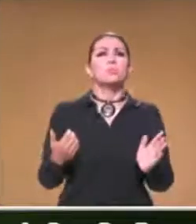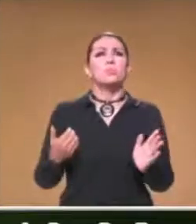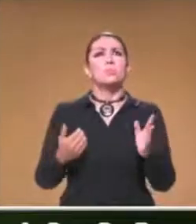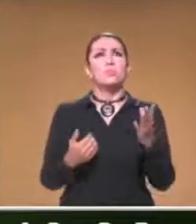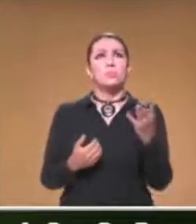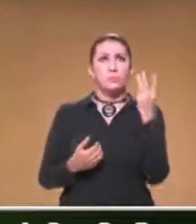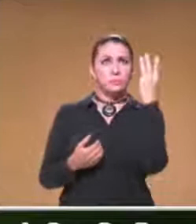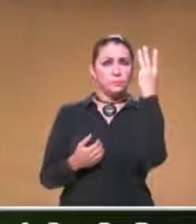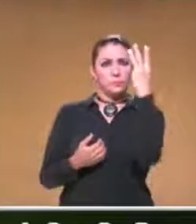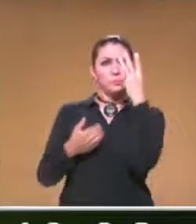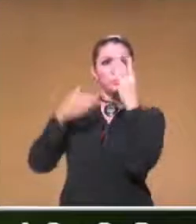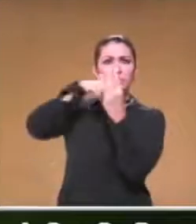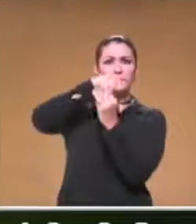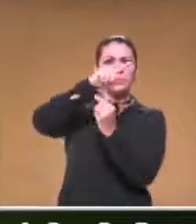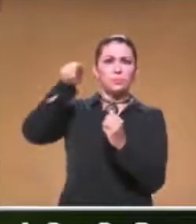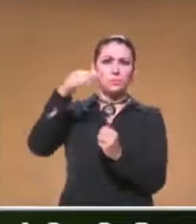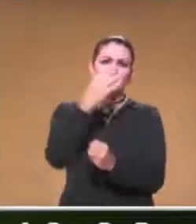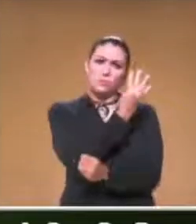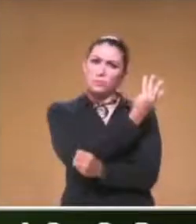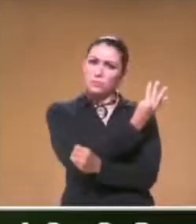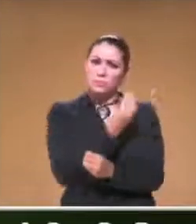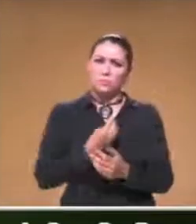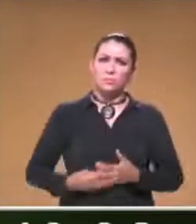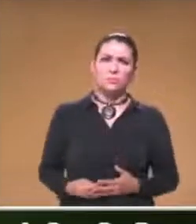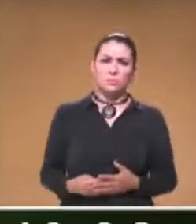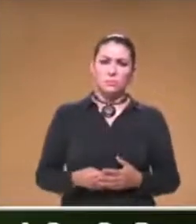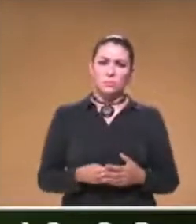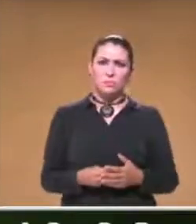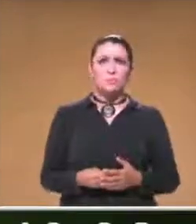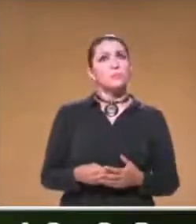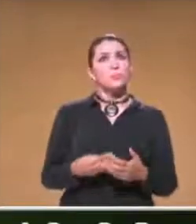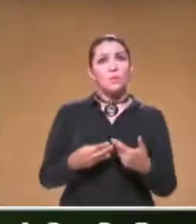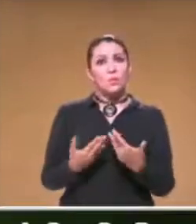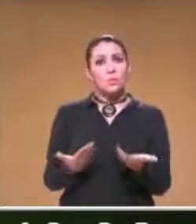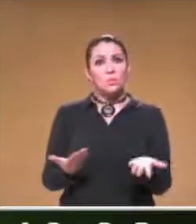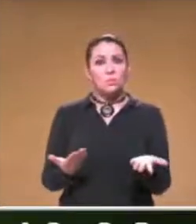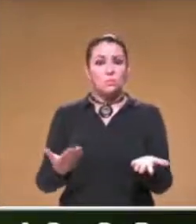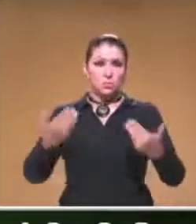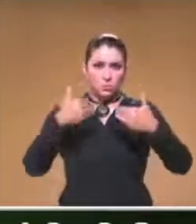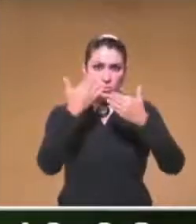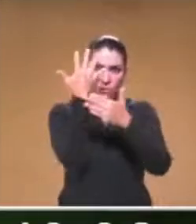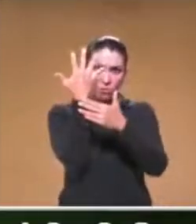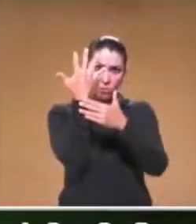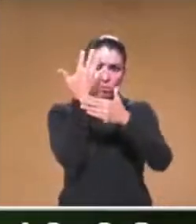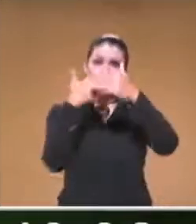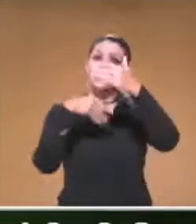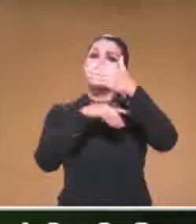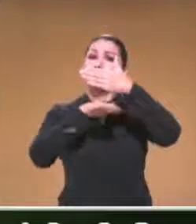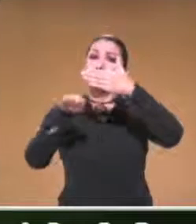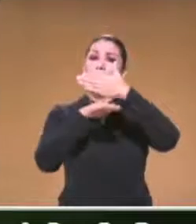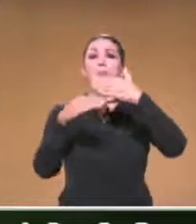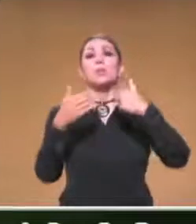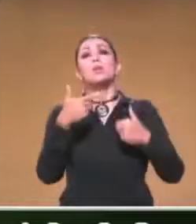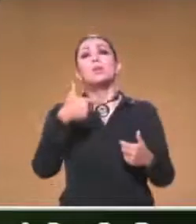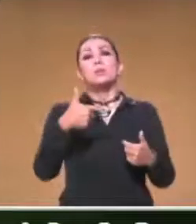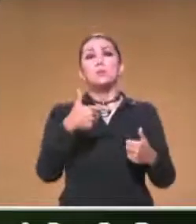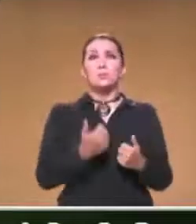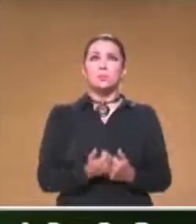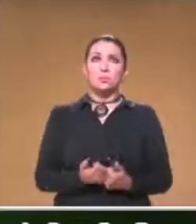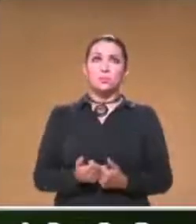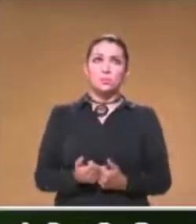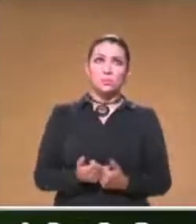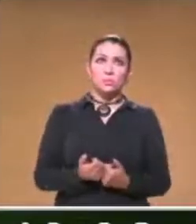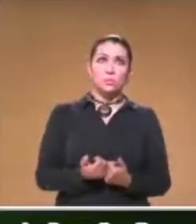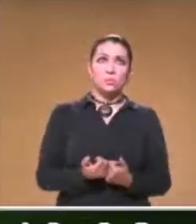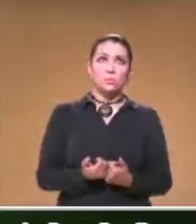3 entre 4. Y también tenemos, por ejemplo, 5 centésimos. De ahí tenemos que si la